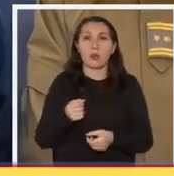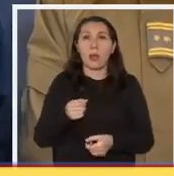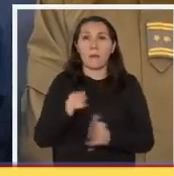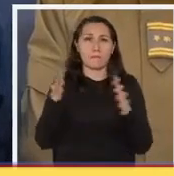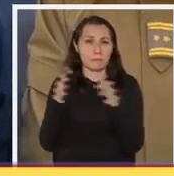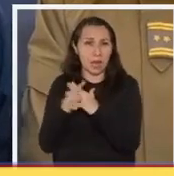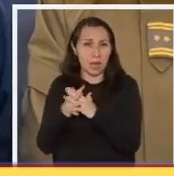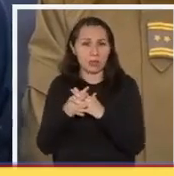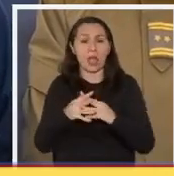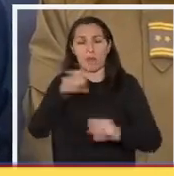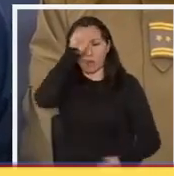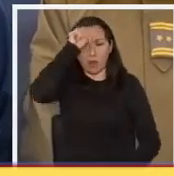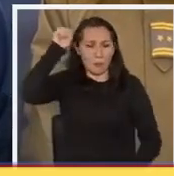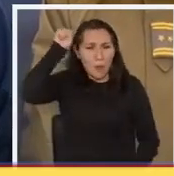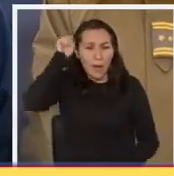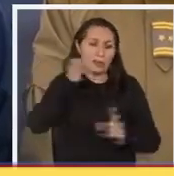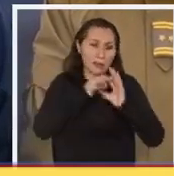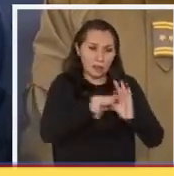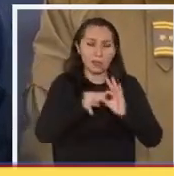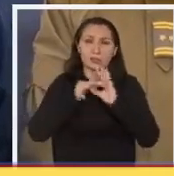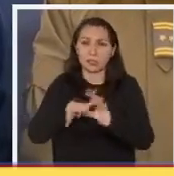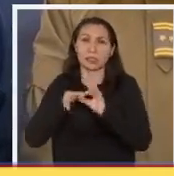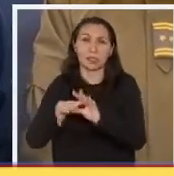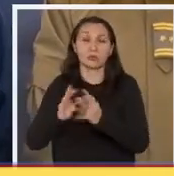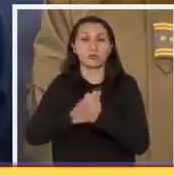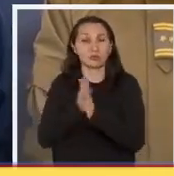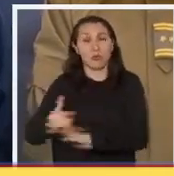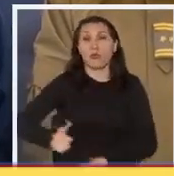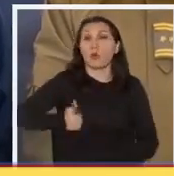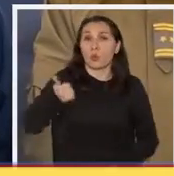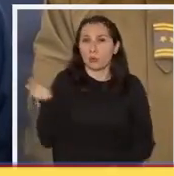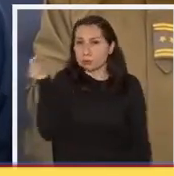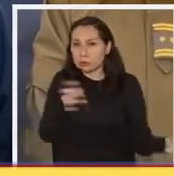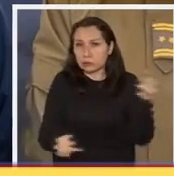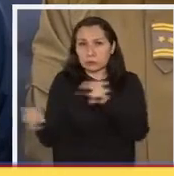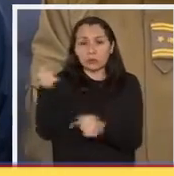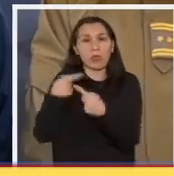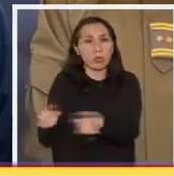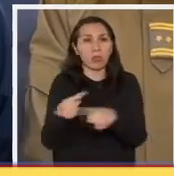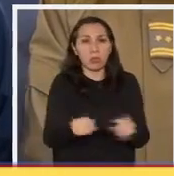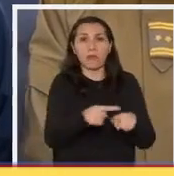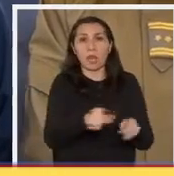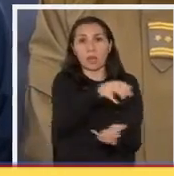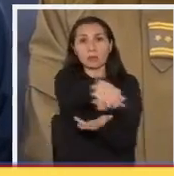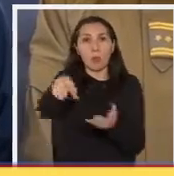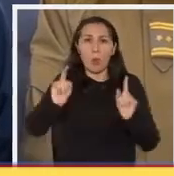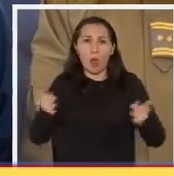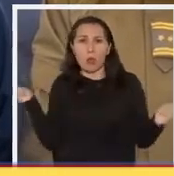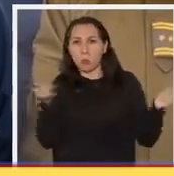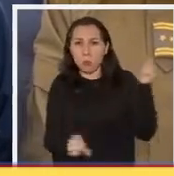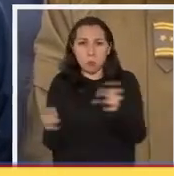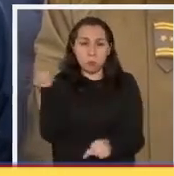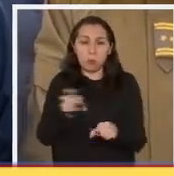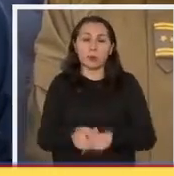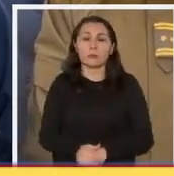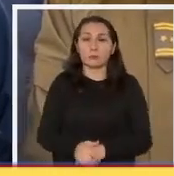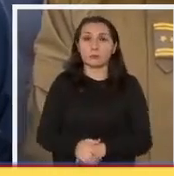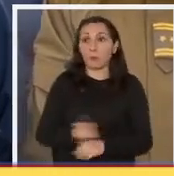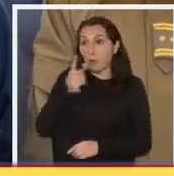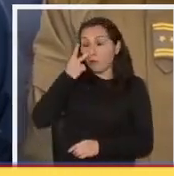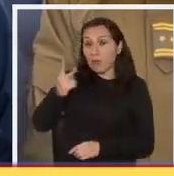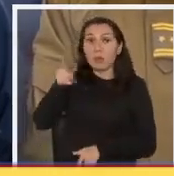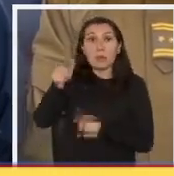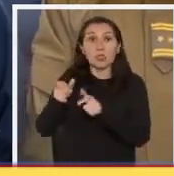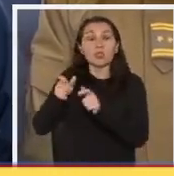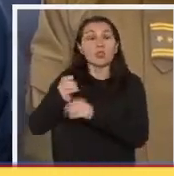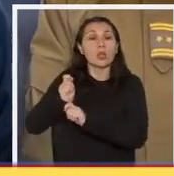a los militares, a los bomberos, a todos los voluntarios que han llegado desde diferentes sectores. Ahí vi